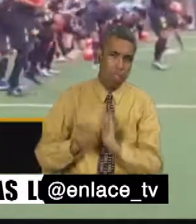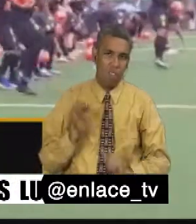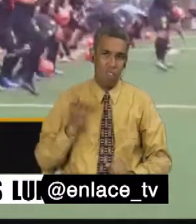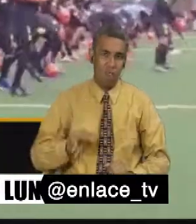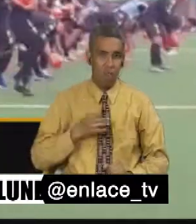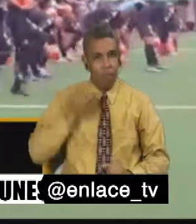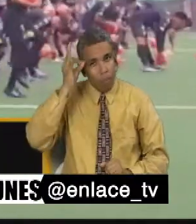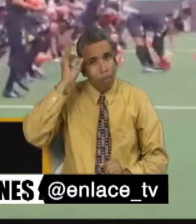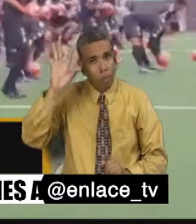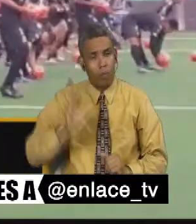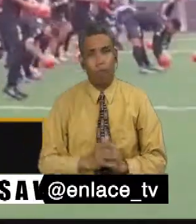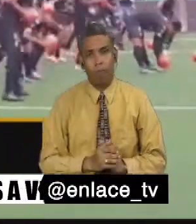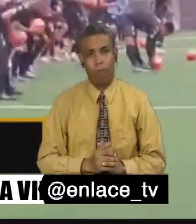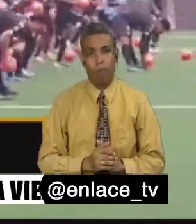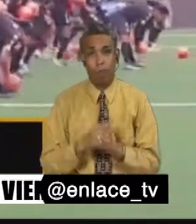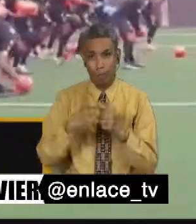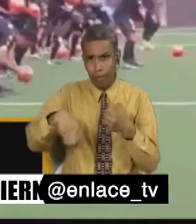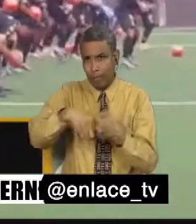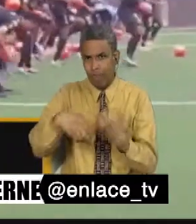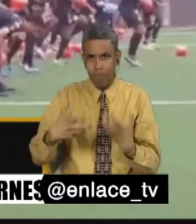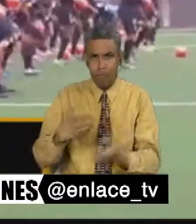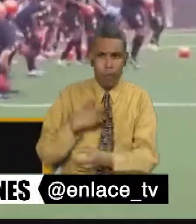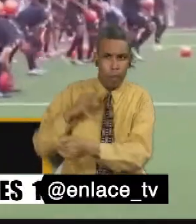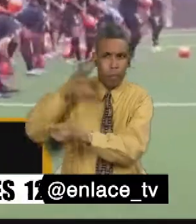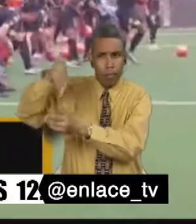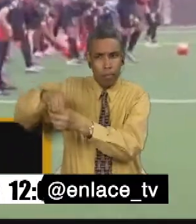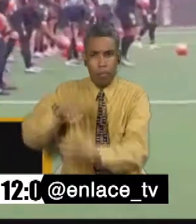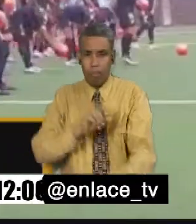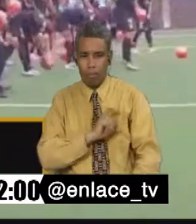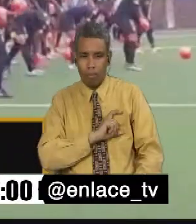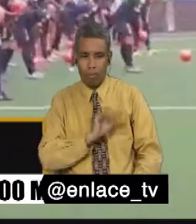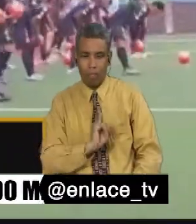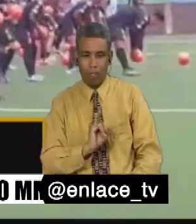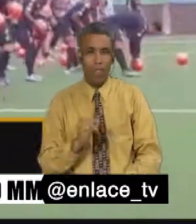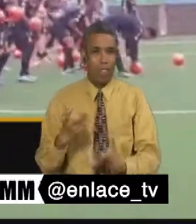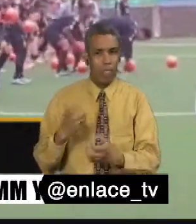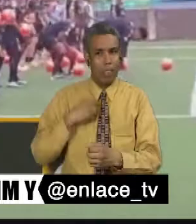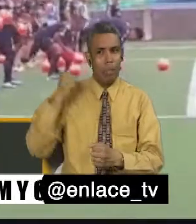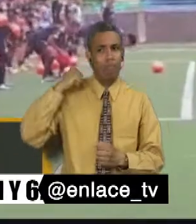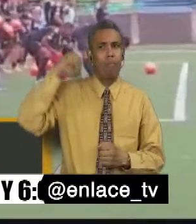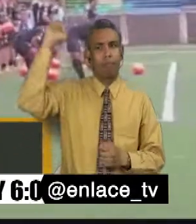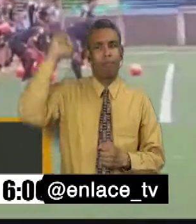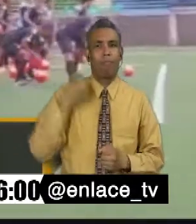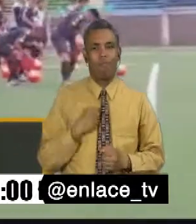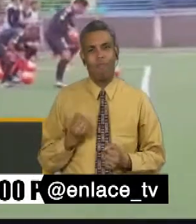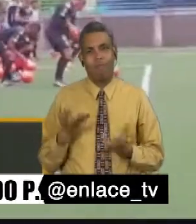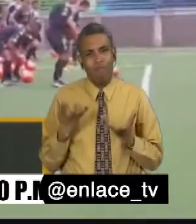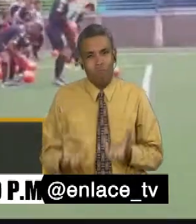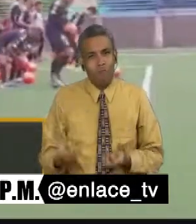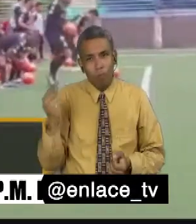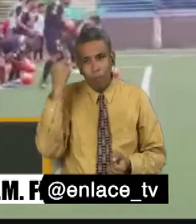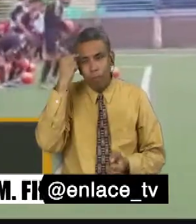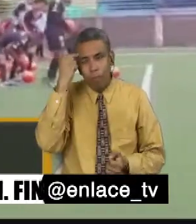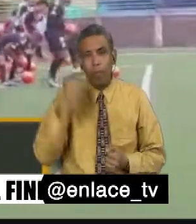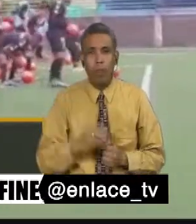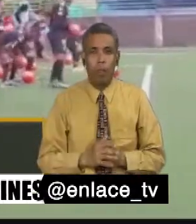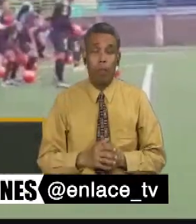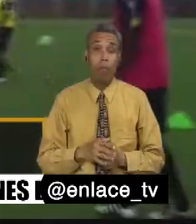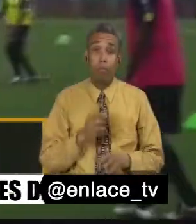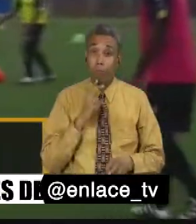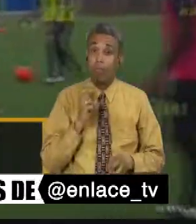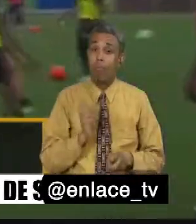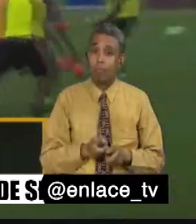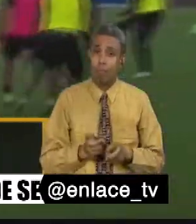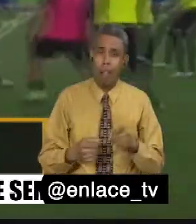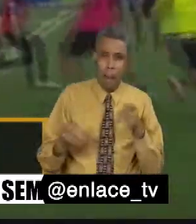la Alianza Petrolera es quedarse con los 3 puntos al enfrentarse este domingo en el Estadio Palma Seca al Deportivo Cali. Será una gran lucha entre dos rivales